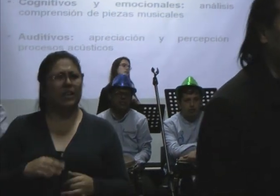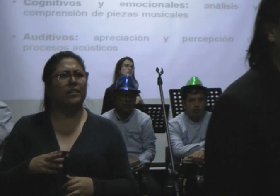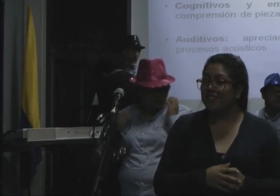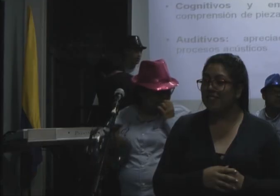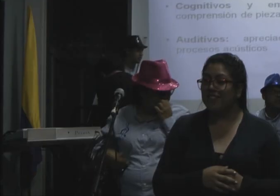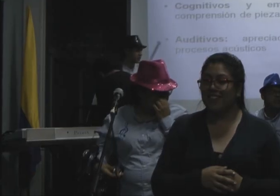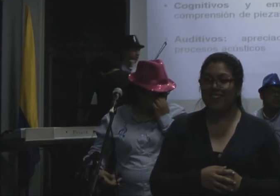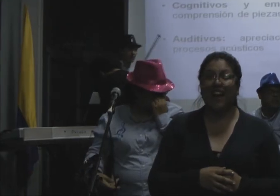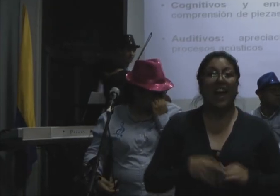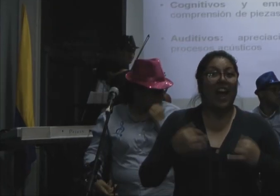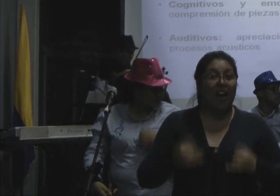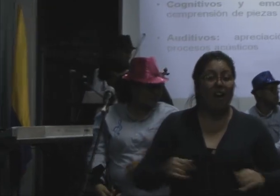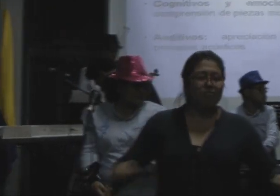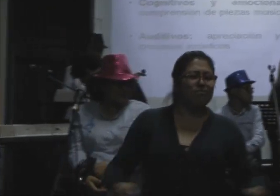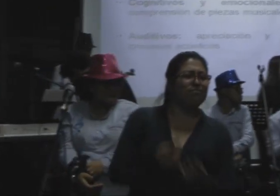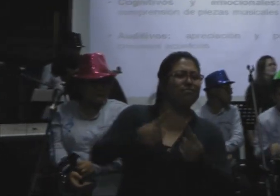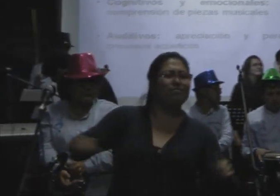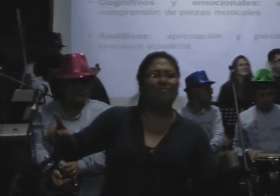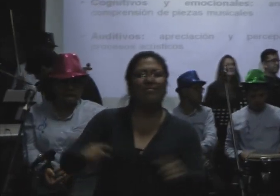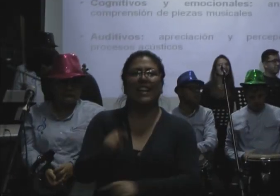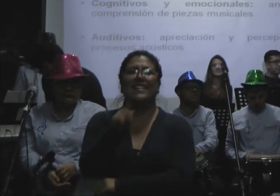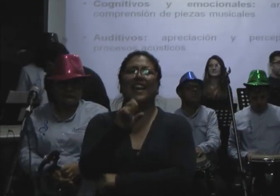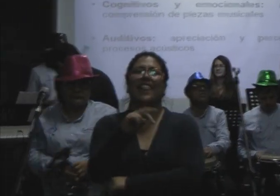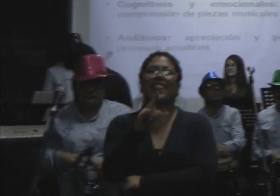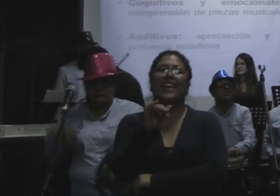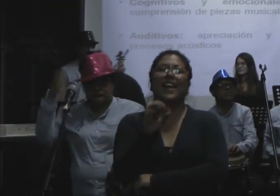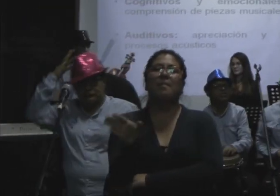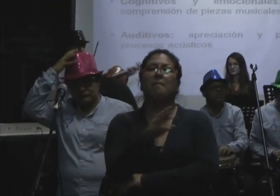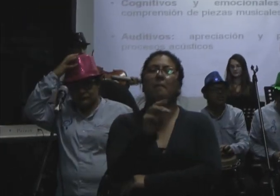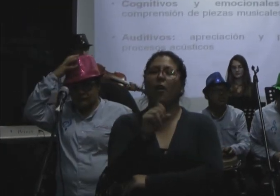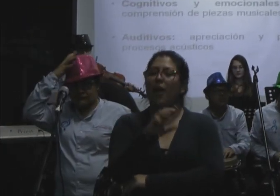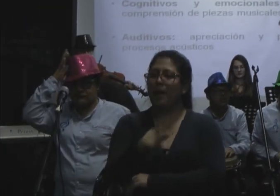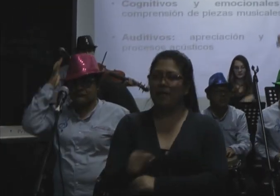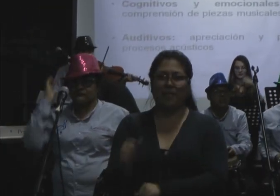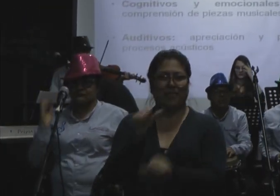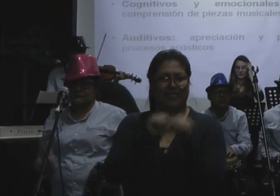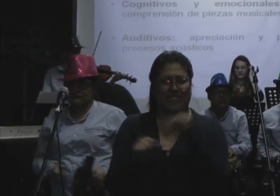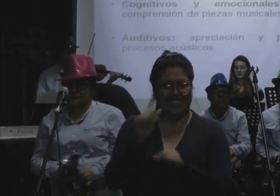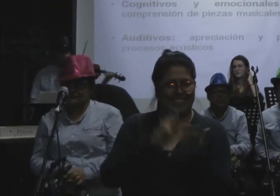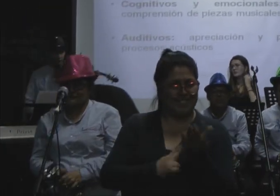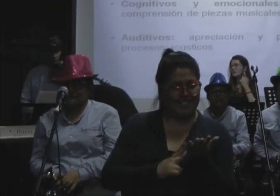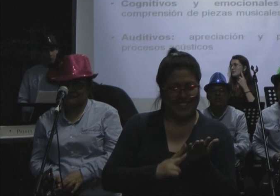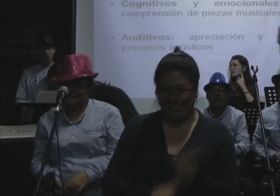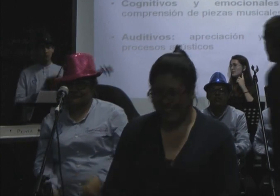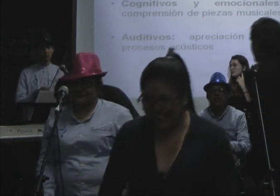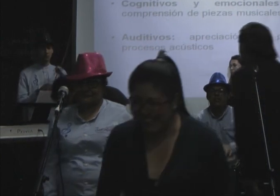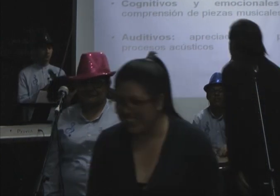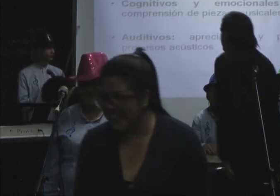Vamos a tocar para ustedes Sandra Mora, Sin Límites, Orquesta.